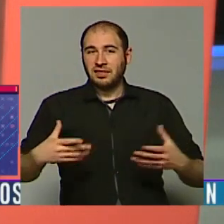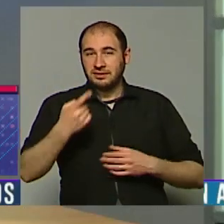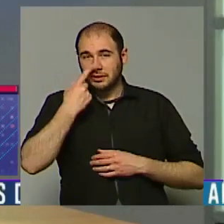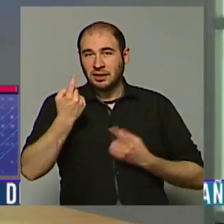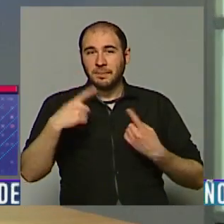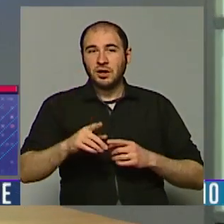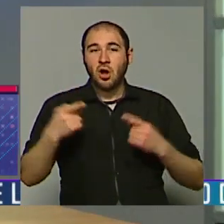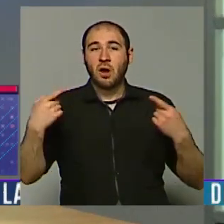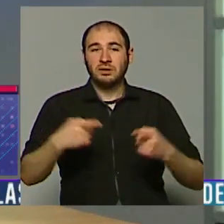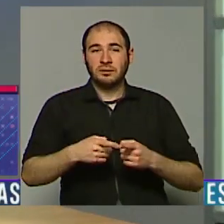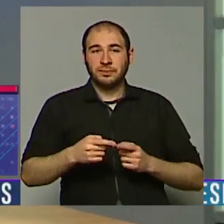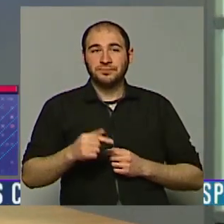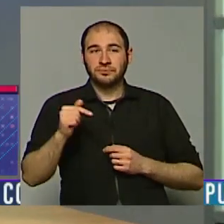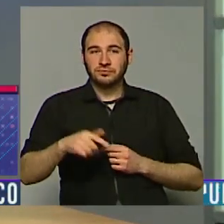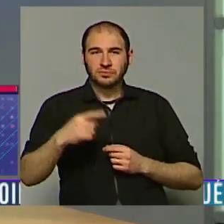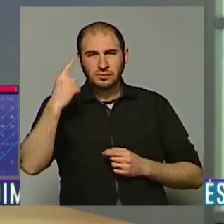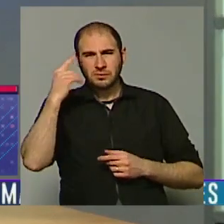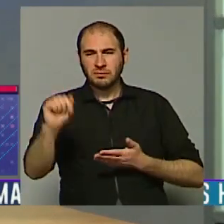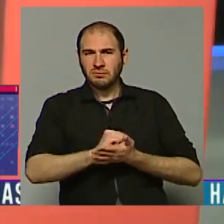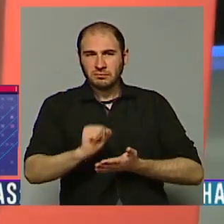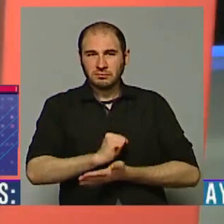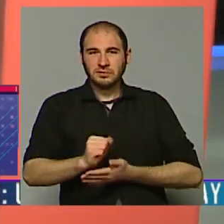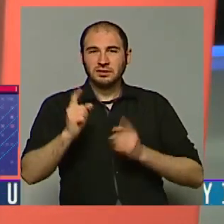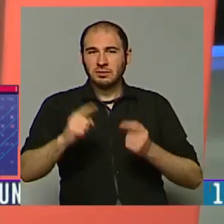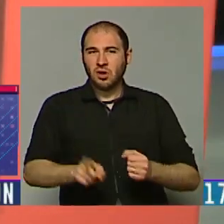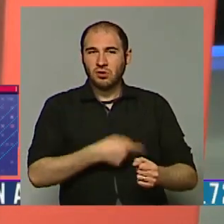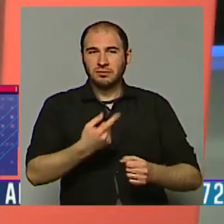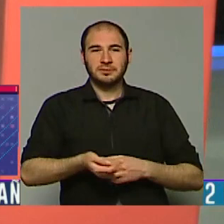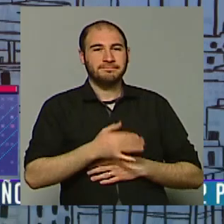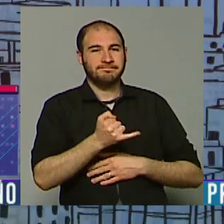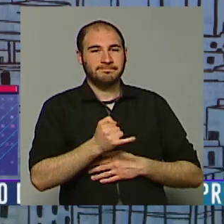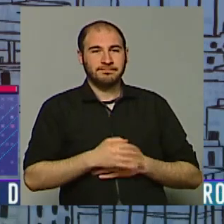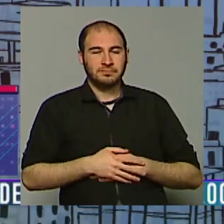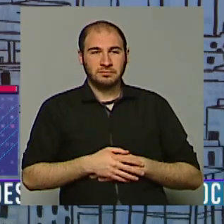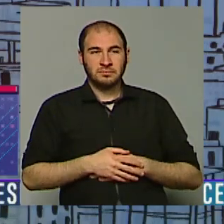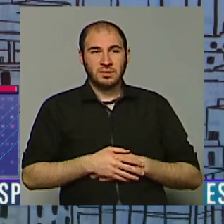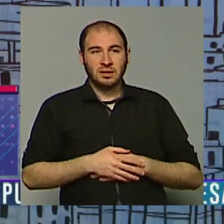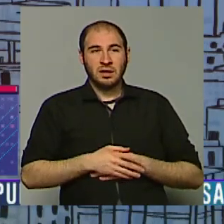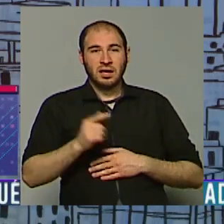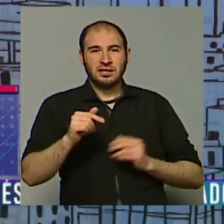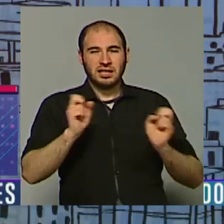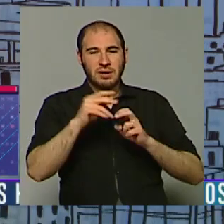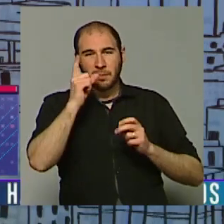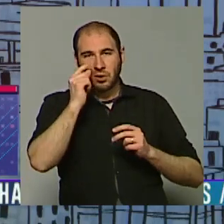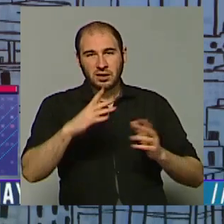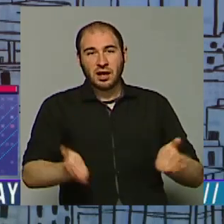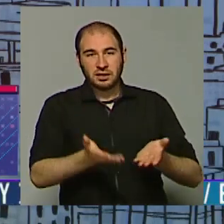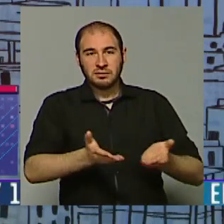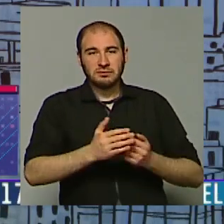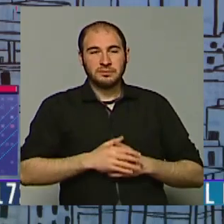pero además el objetivo es ir derribando algunos mitos que hay, ¿no? Y algunas costumbres. Exactamente, y esa es la parte política que es el activismo,